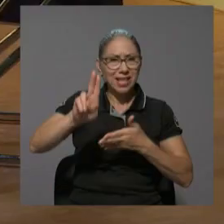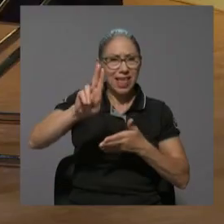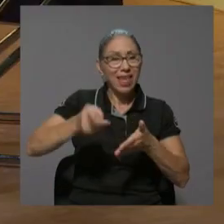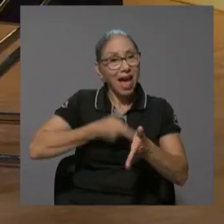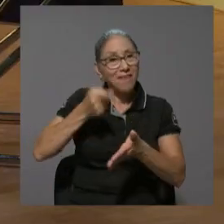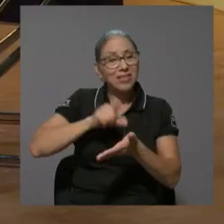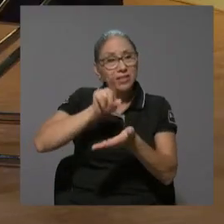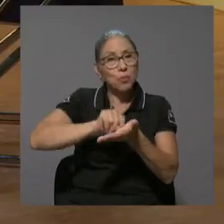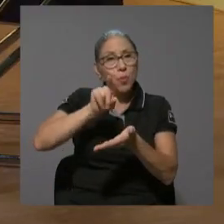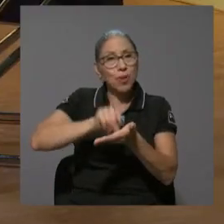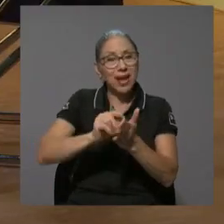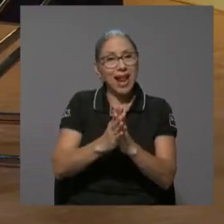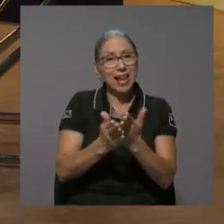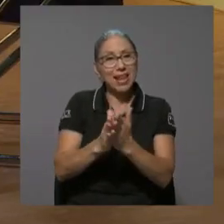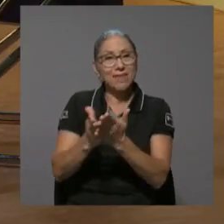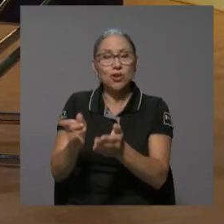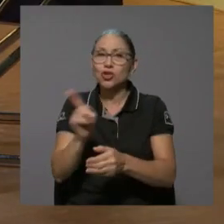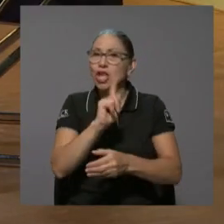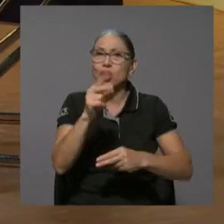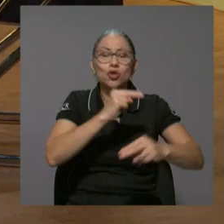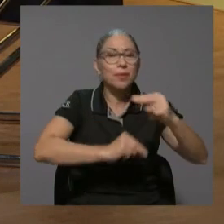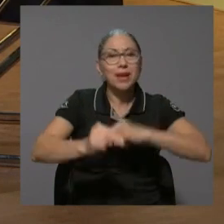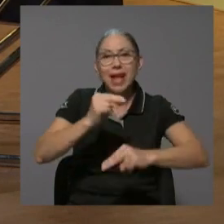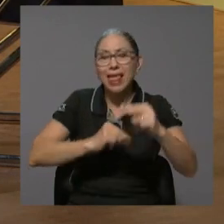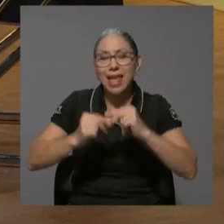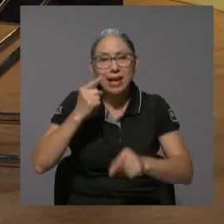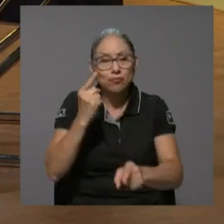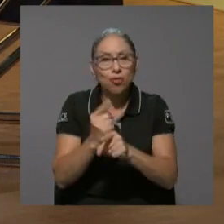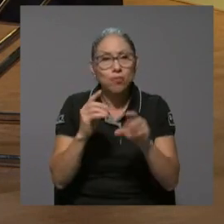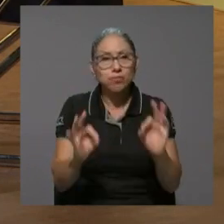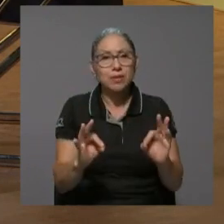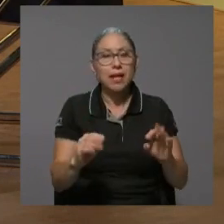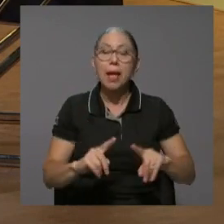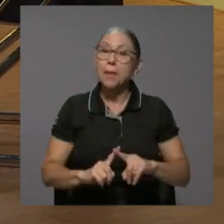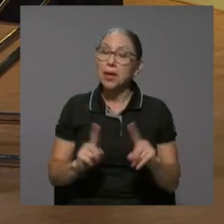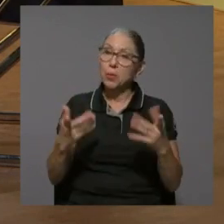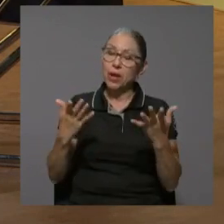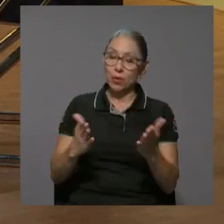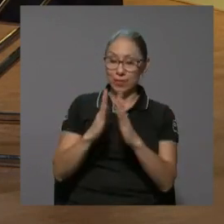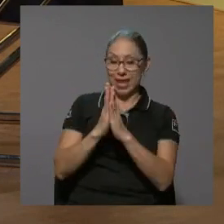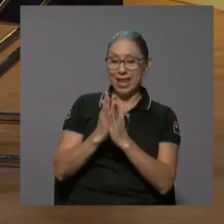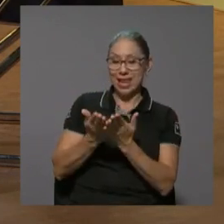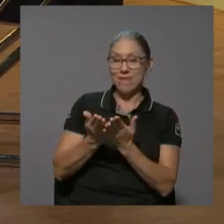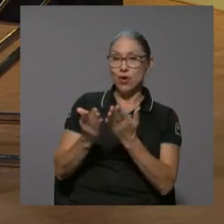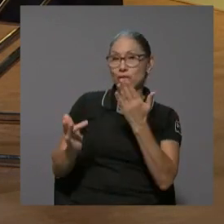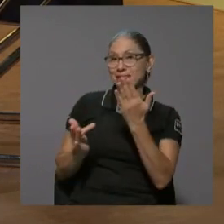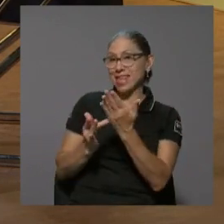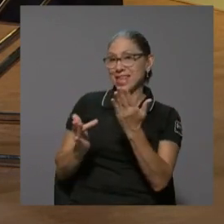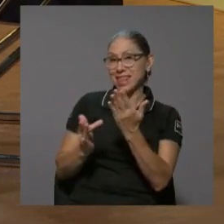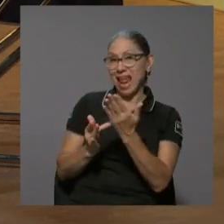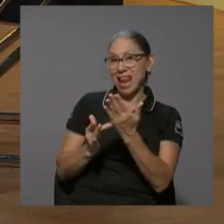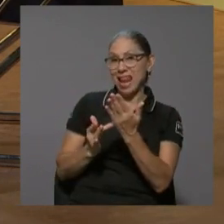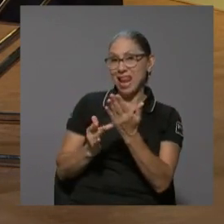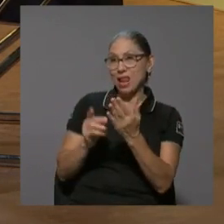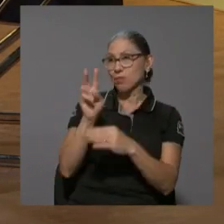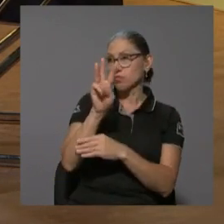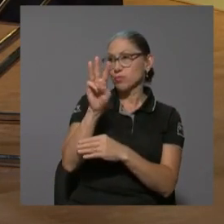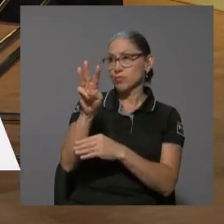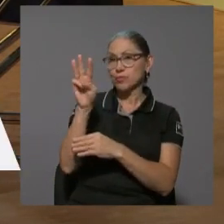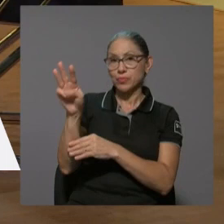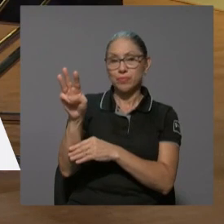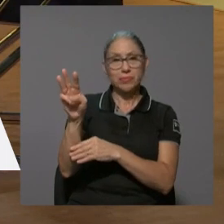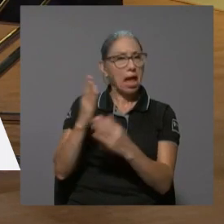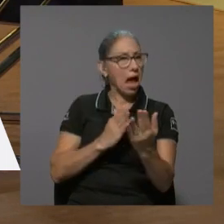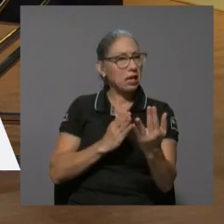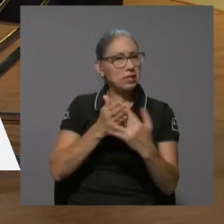mercadean adecuadamente. Entonces, bueno, el libro en su versión digital es de acceso libre. Cualquier persona